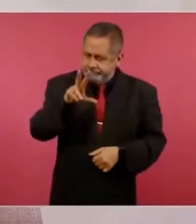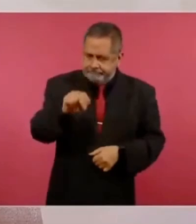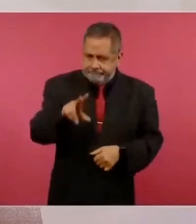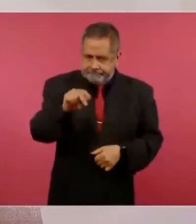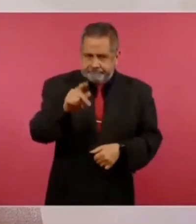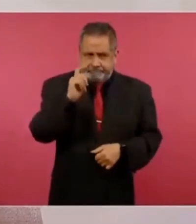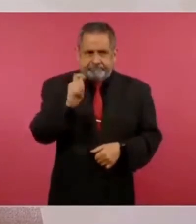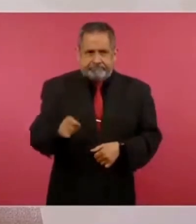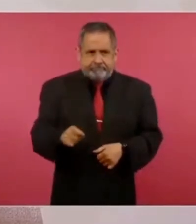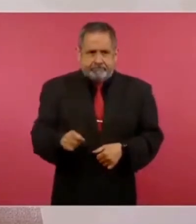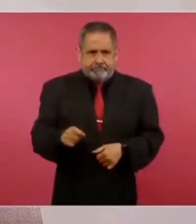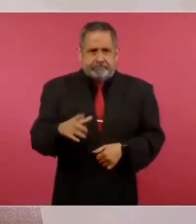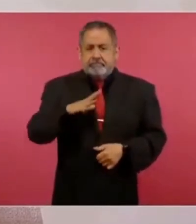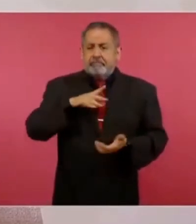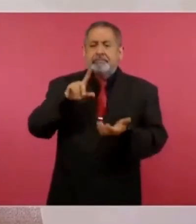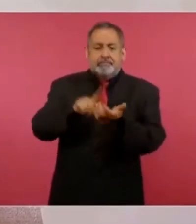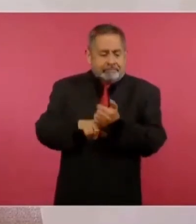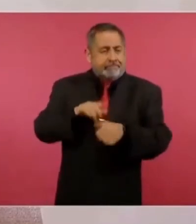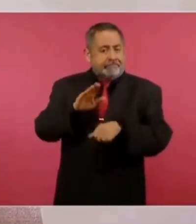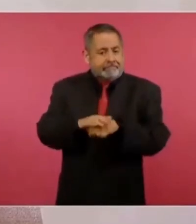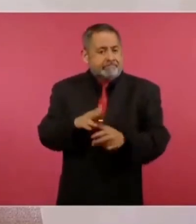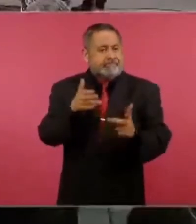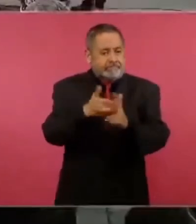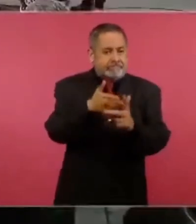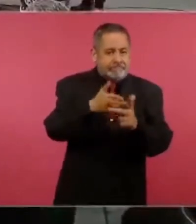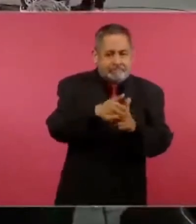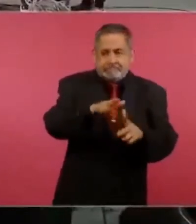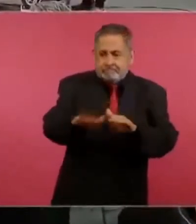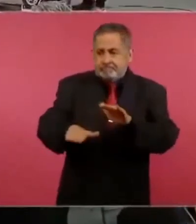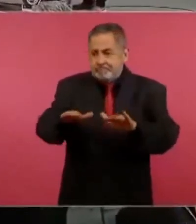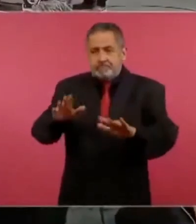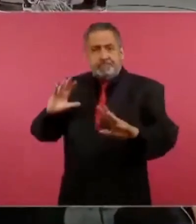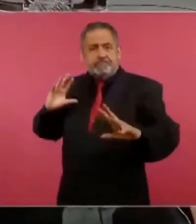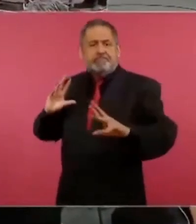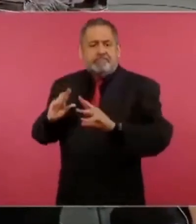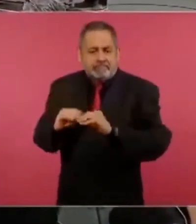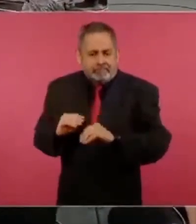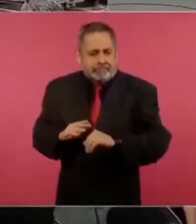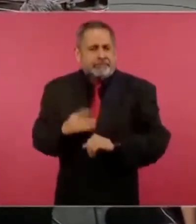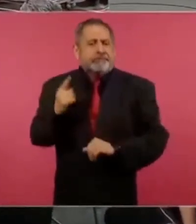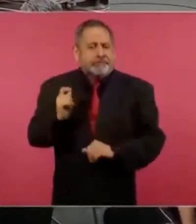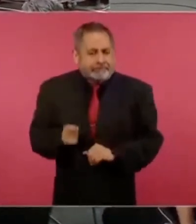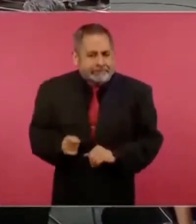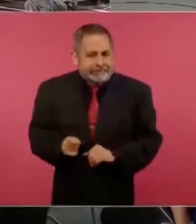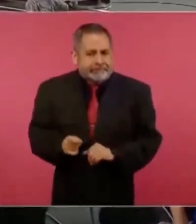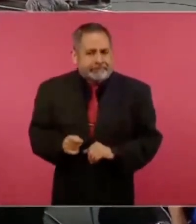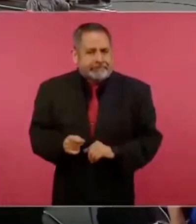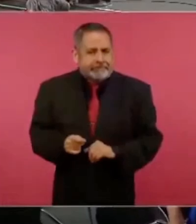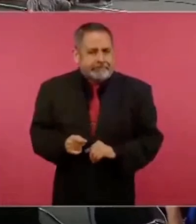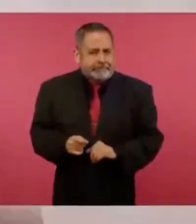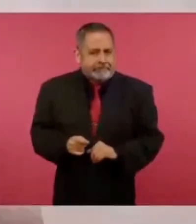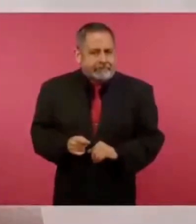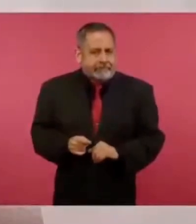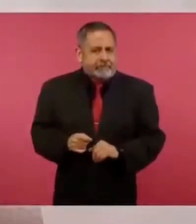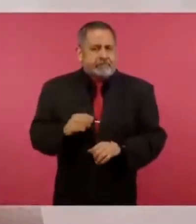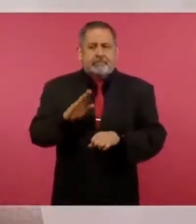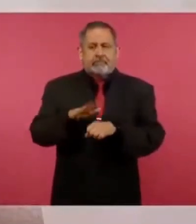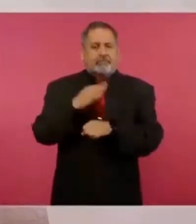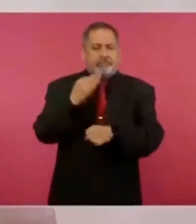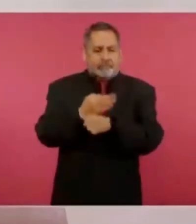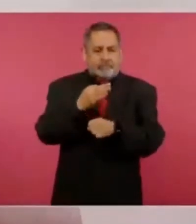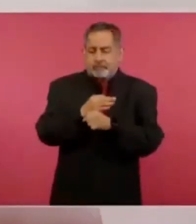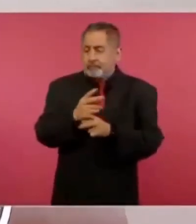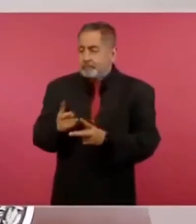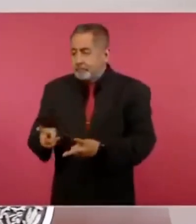hay más homicidios que todo el sexenio, porque hay menos